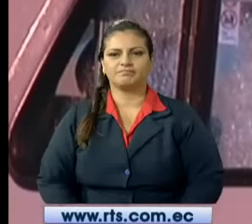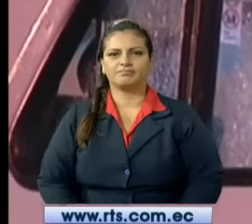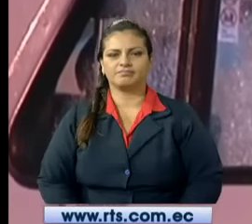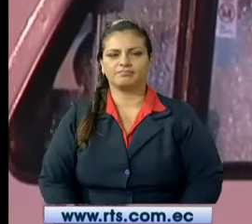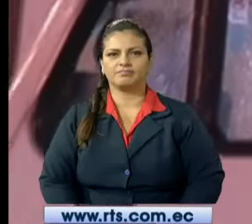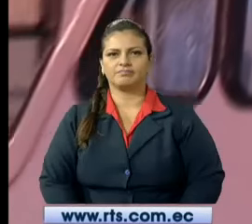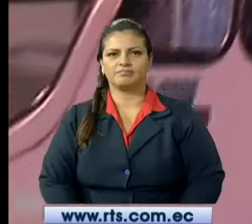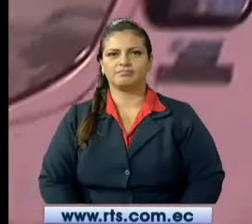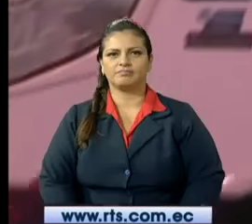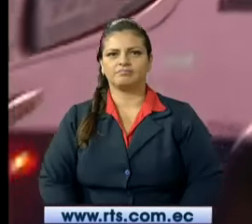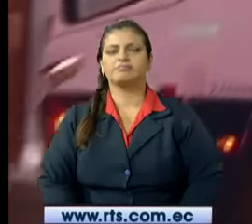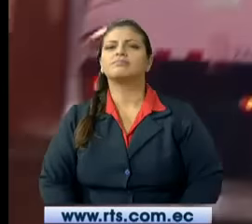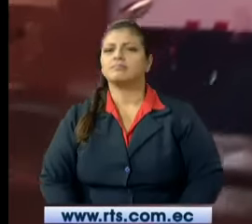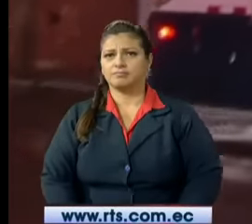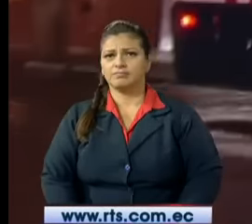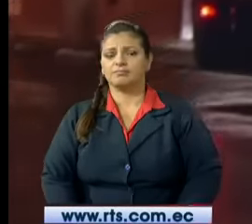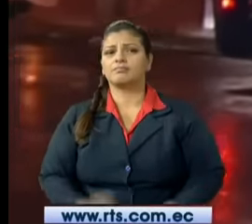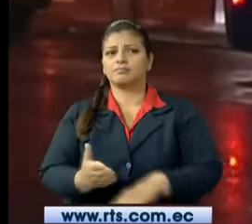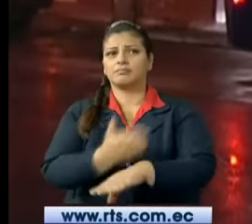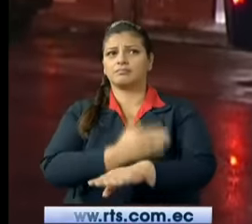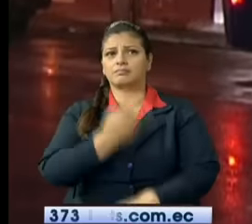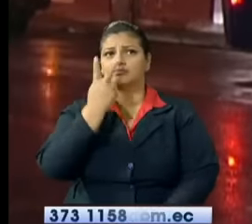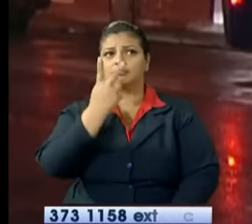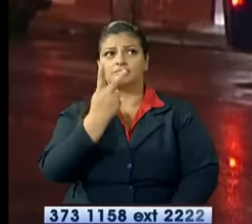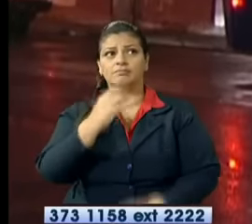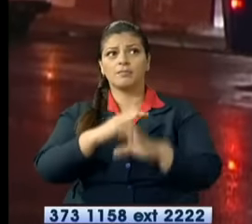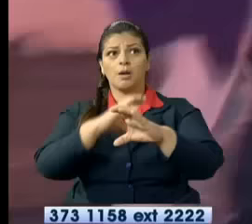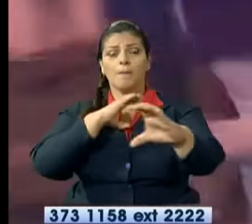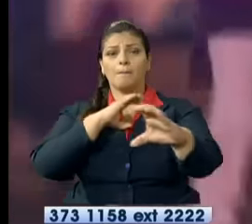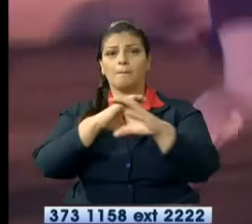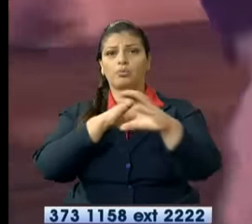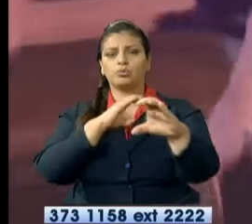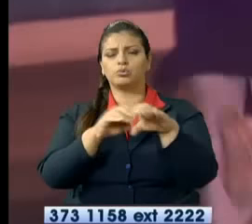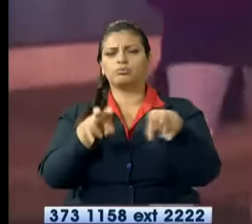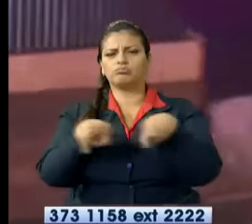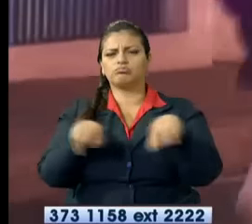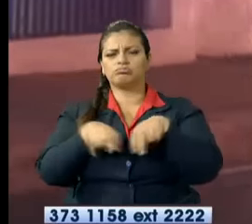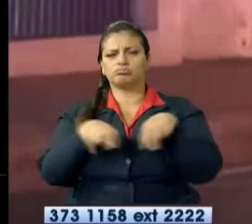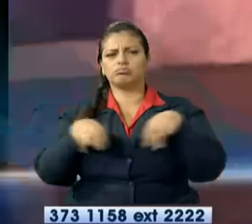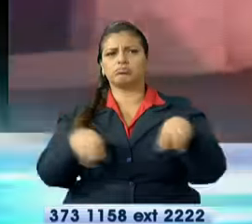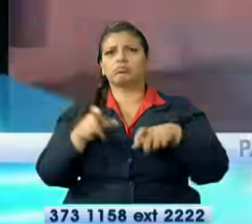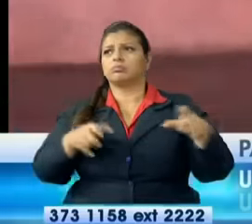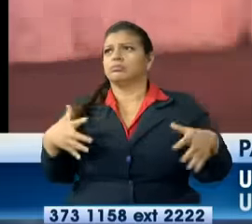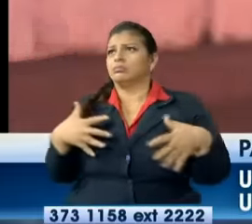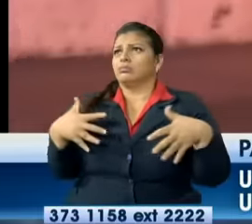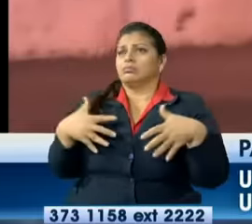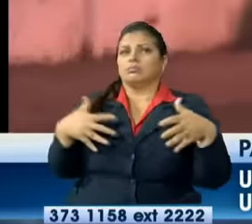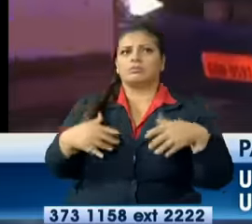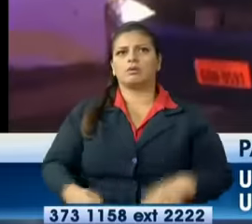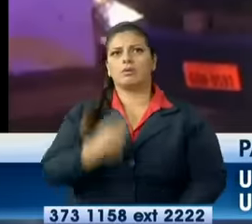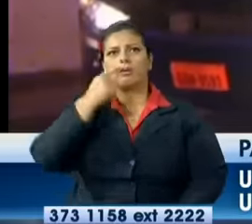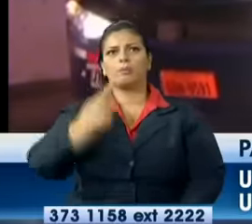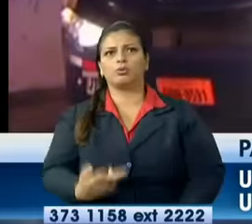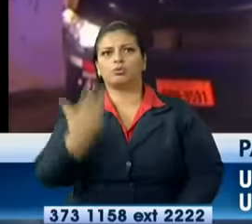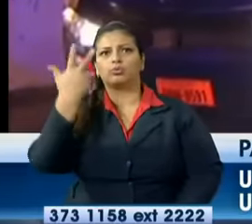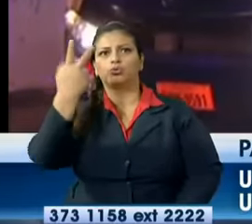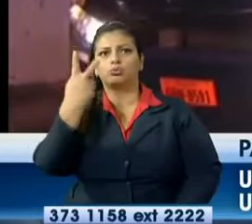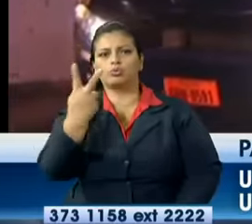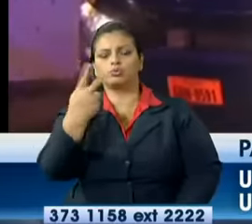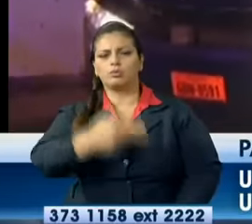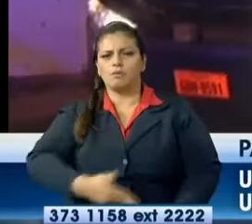Luego de desvalijar a varios pasajeros de este bus de transporte urbano, los delincuentes que participaron en el asalto se disponían